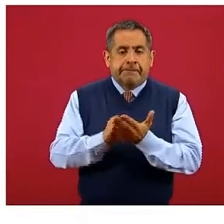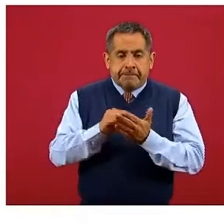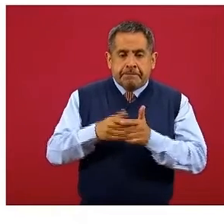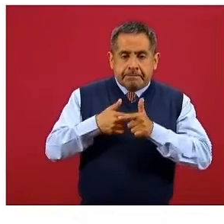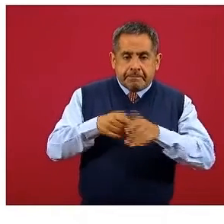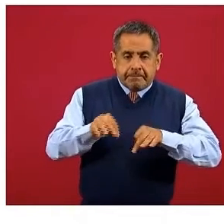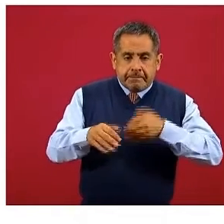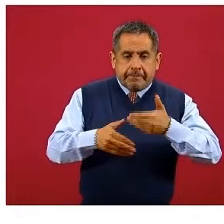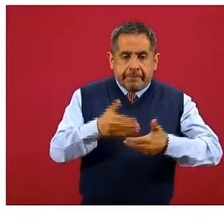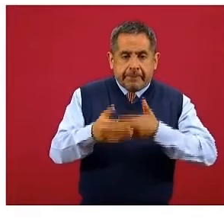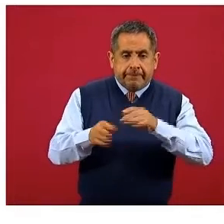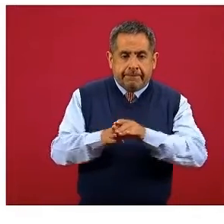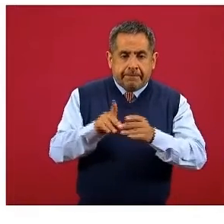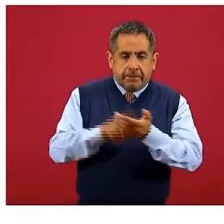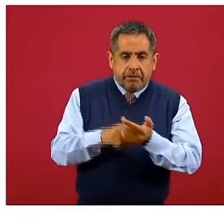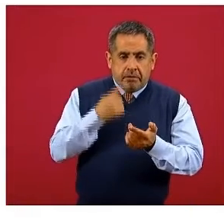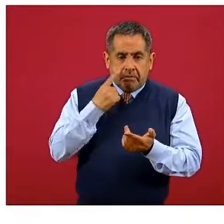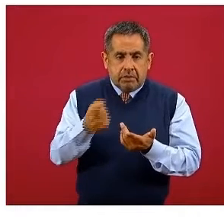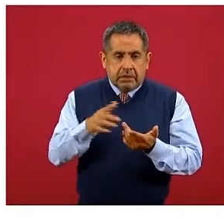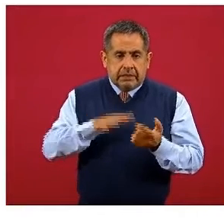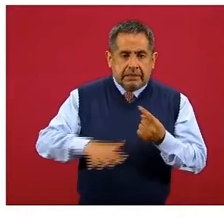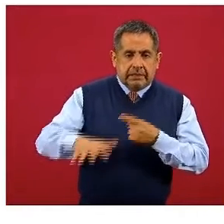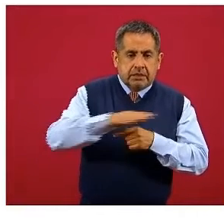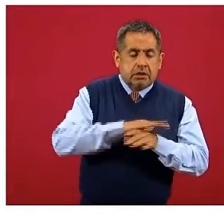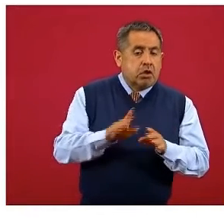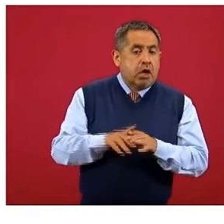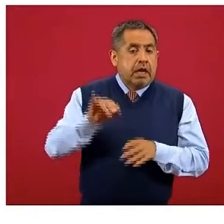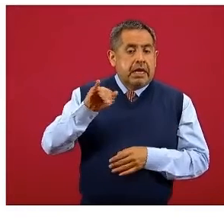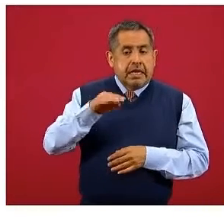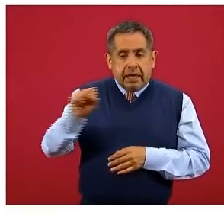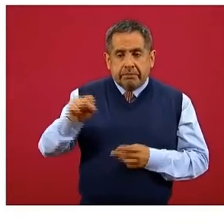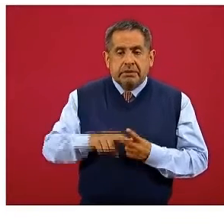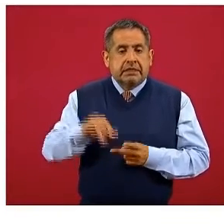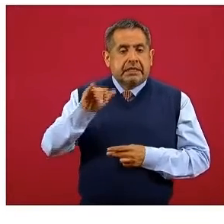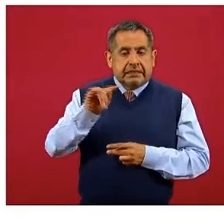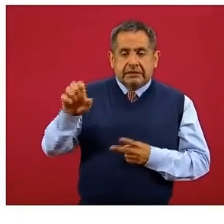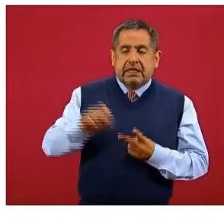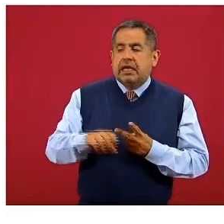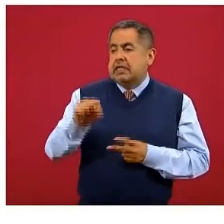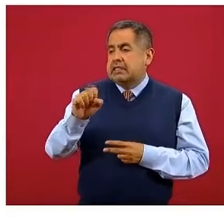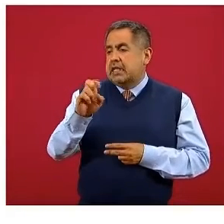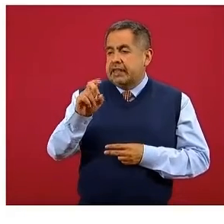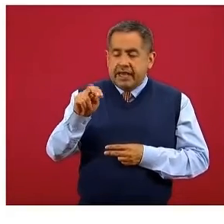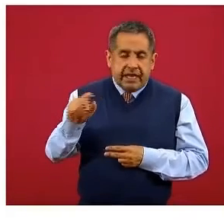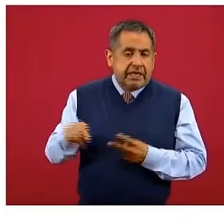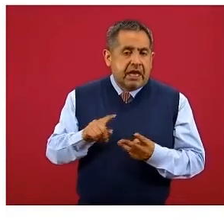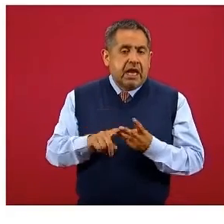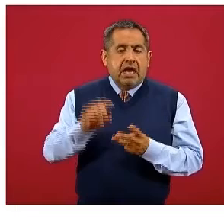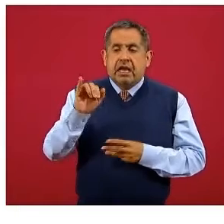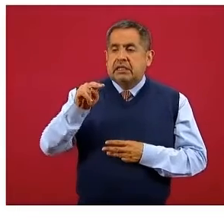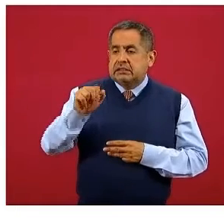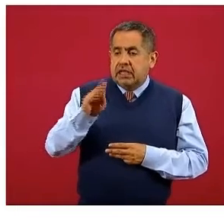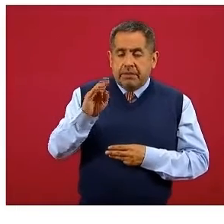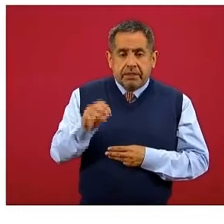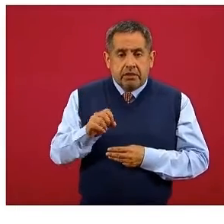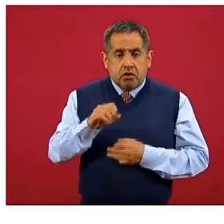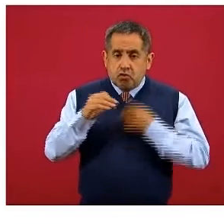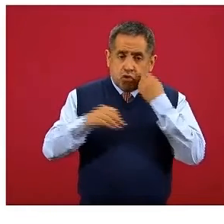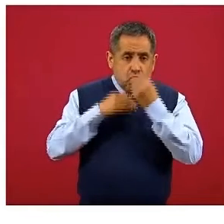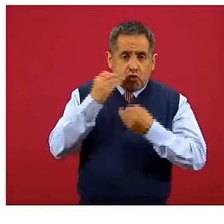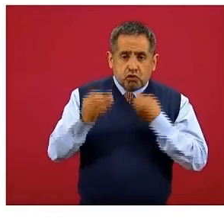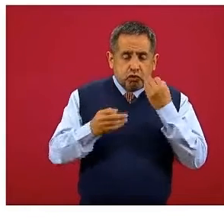trabajando arduamente entre todo el sector, el IMSS, el ISSSTE, la SEDENA, el INSABI, para poder